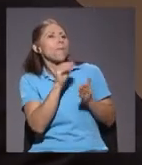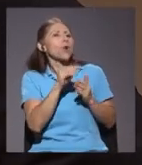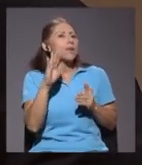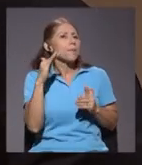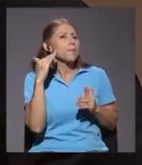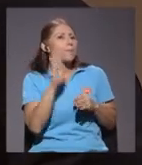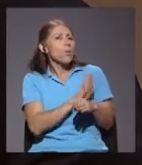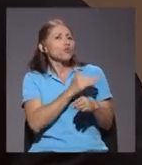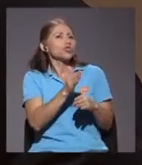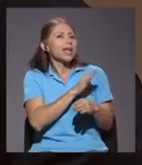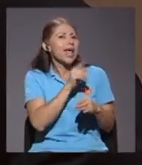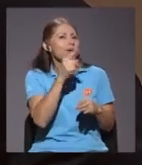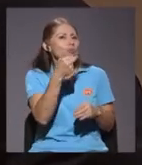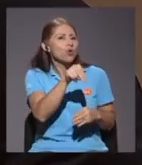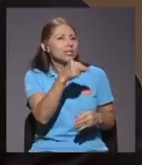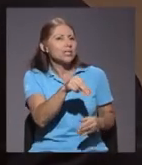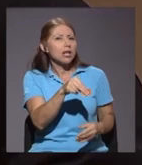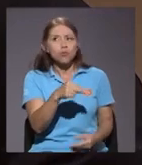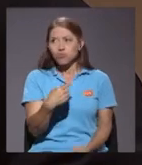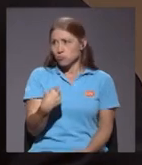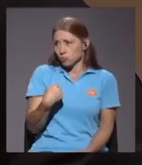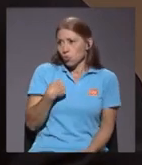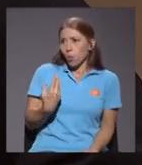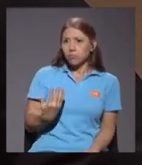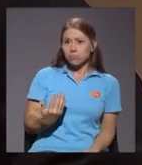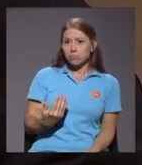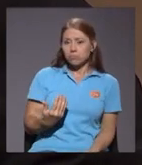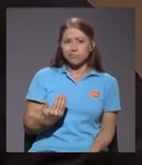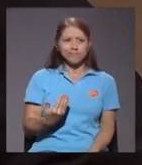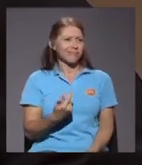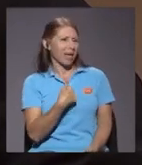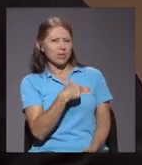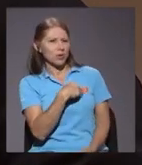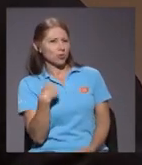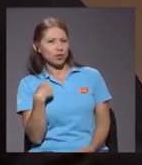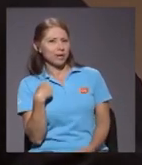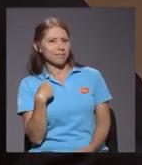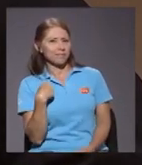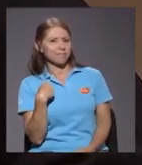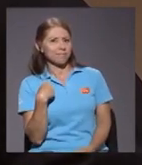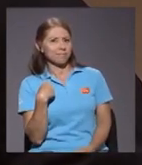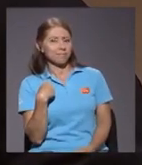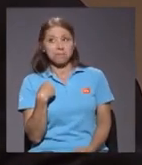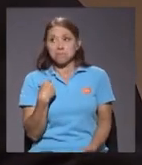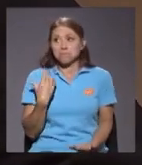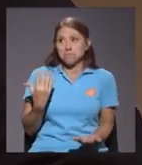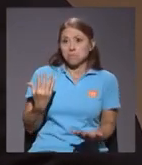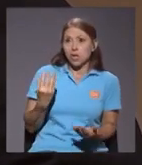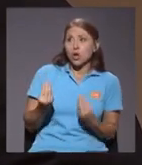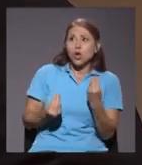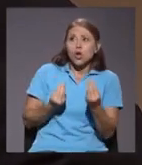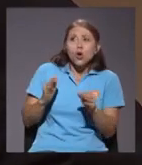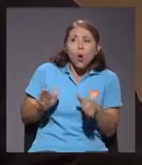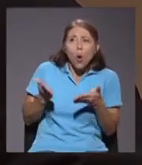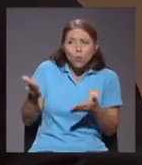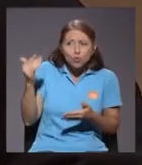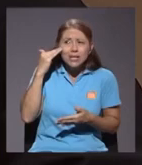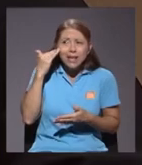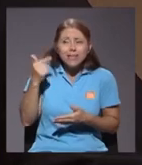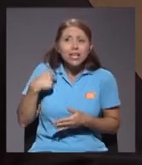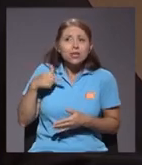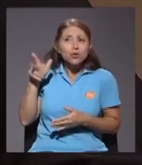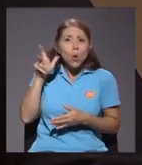entre yo y me dice a mí no me gusta y como sabe que podemos ir con el dinero